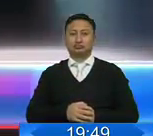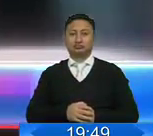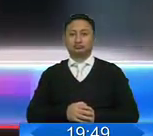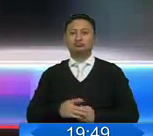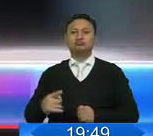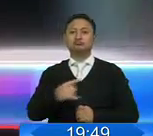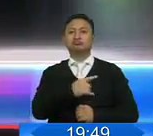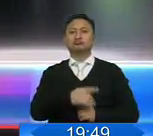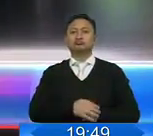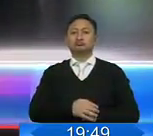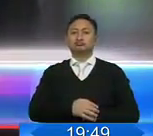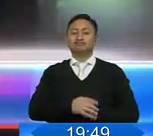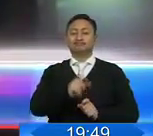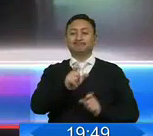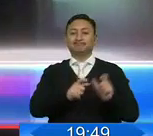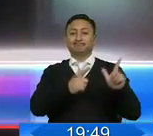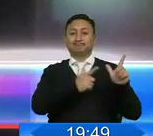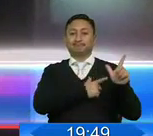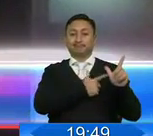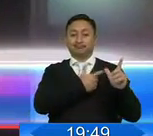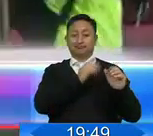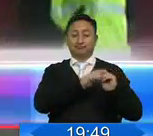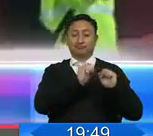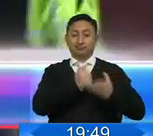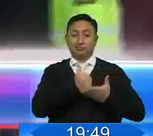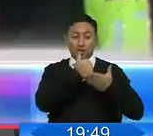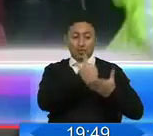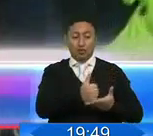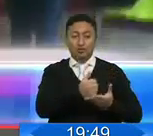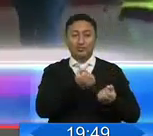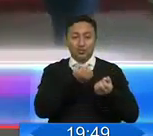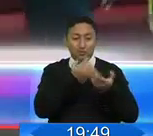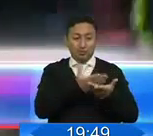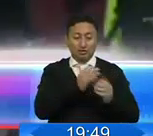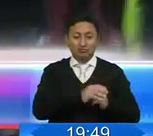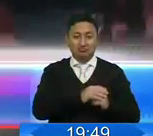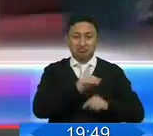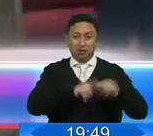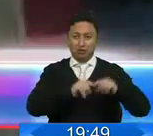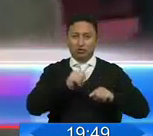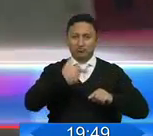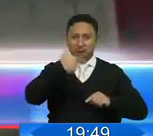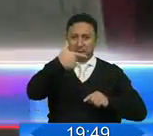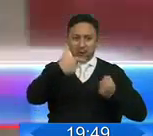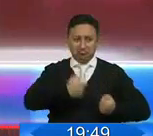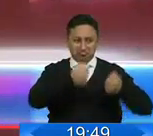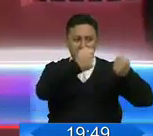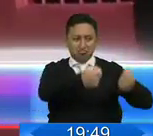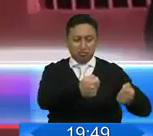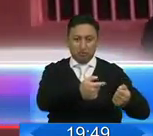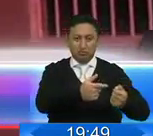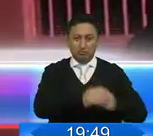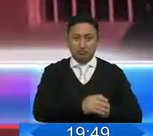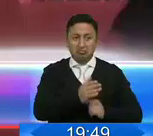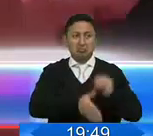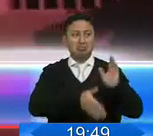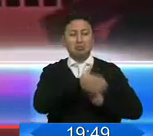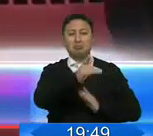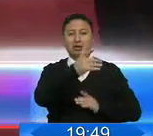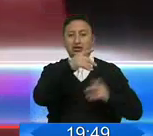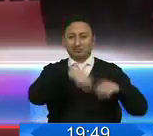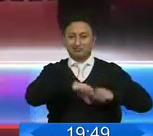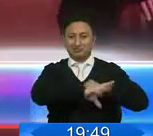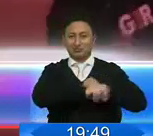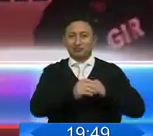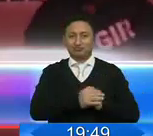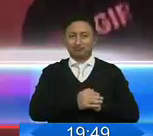Estos malos elementos habrían aportado con logística, información y hasta ciertas herramientas que habrían facilitado el trabajo de